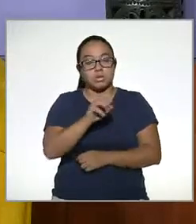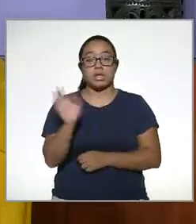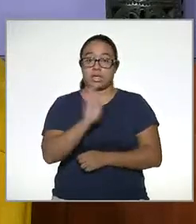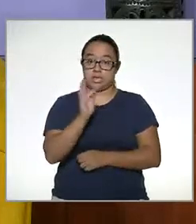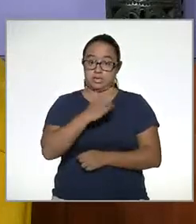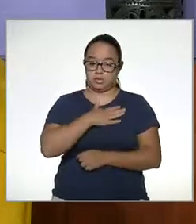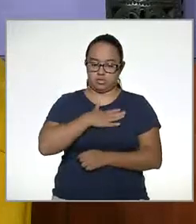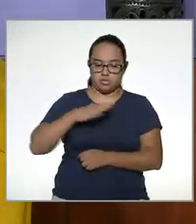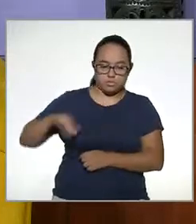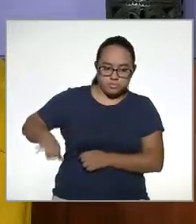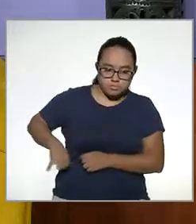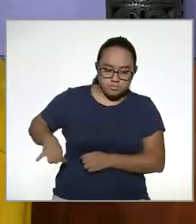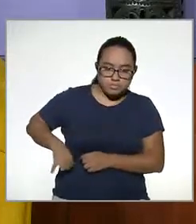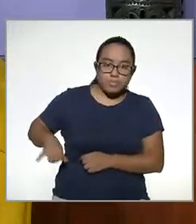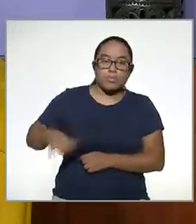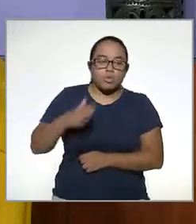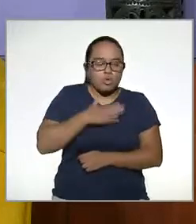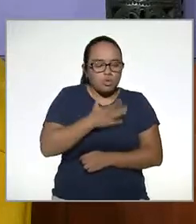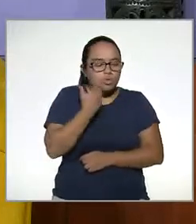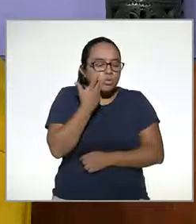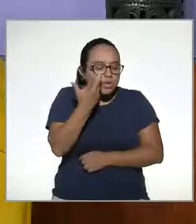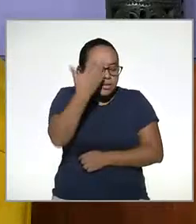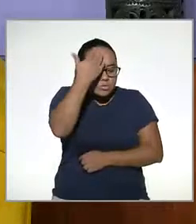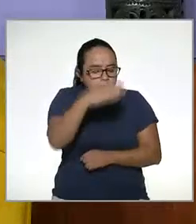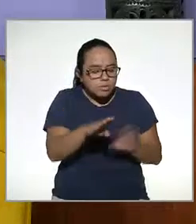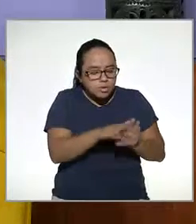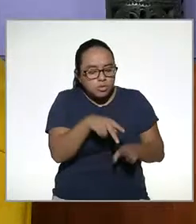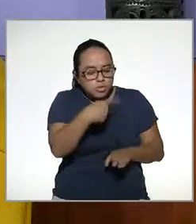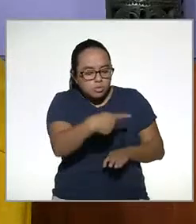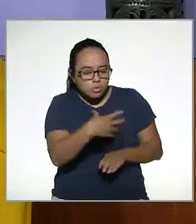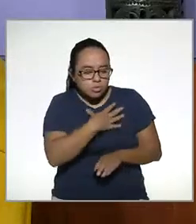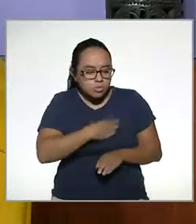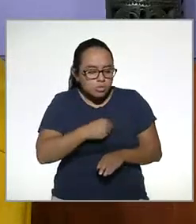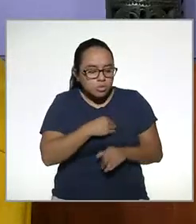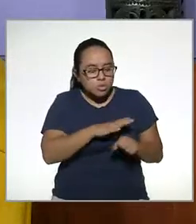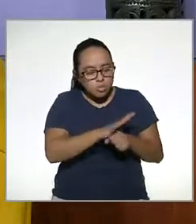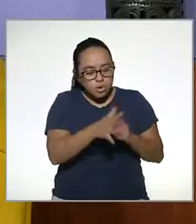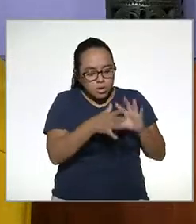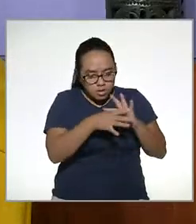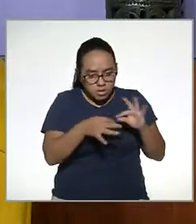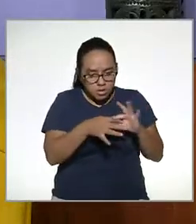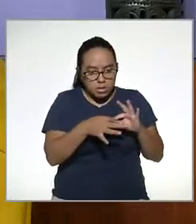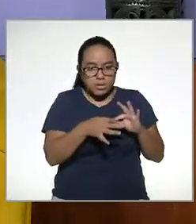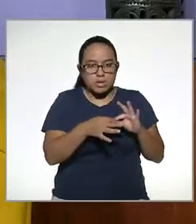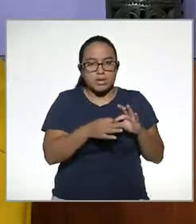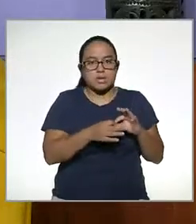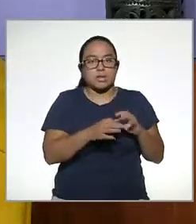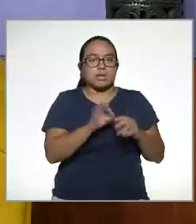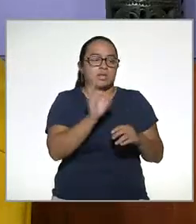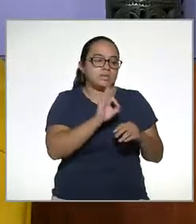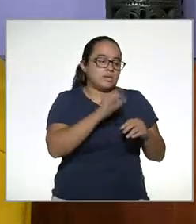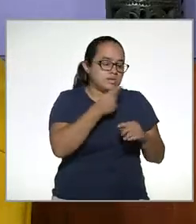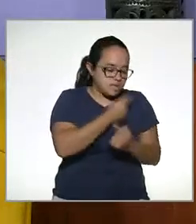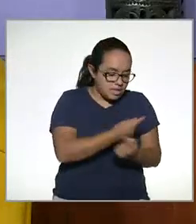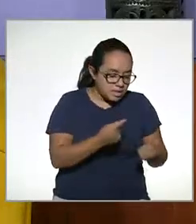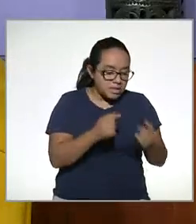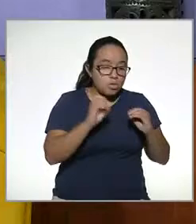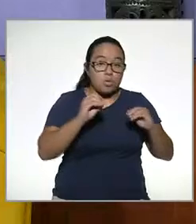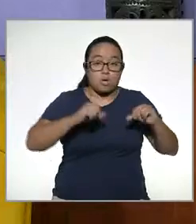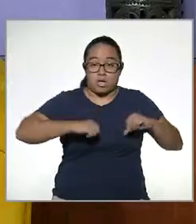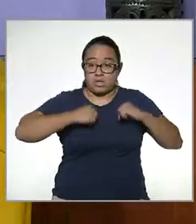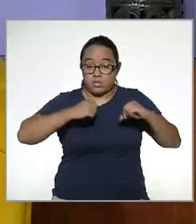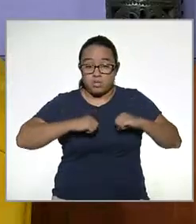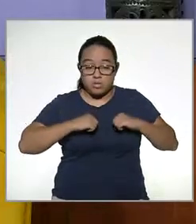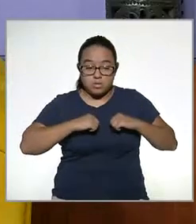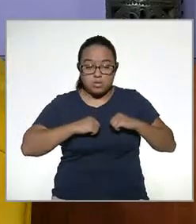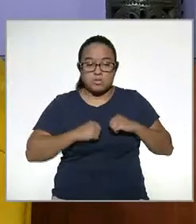me intereso realmente porque quiero saber algo del orden de lo que mi hija, mi hijo me puede contar, dígase niño, dígase adolescente, probablemente ahí